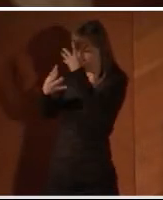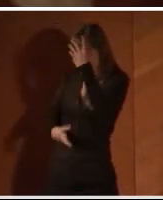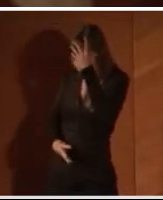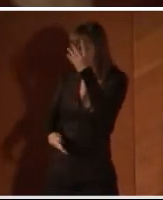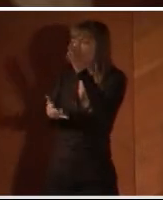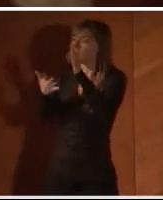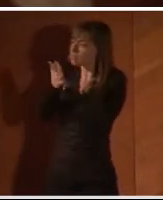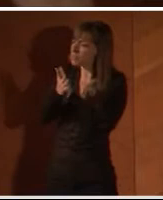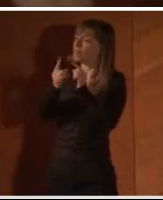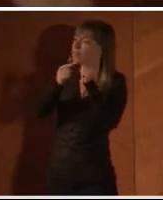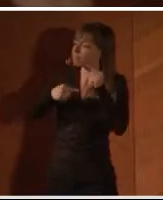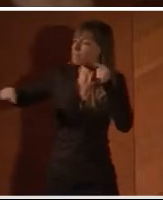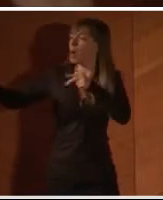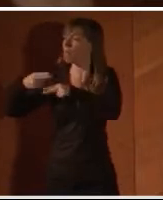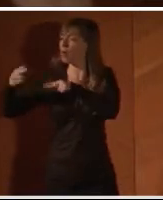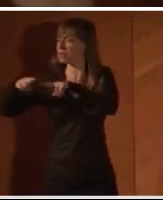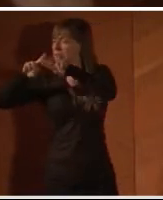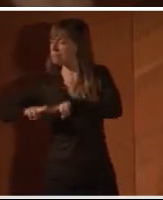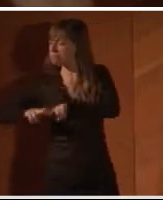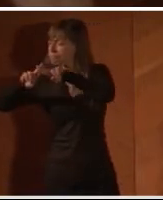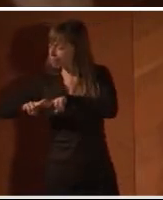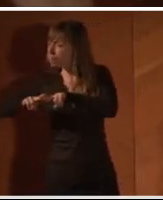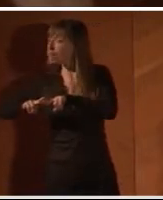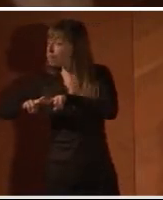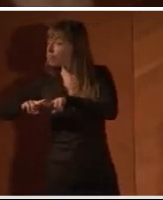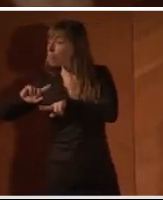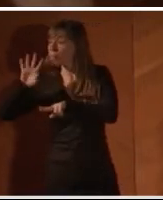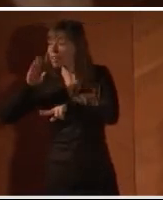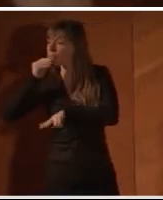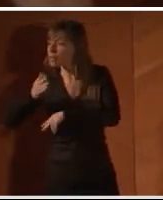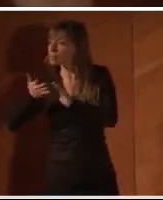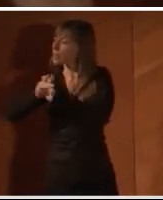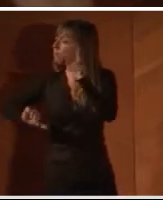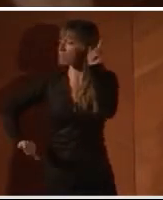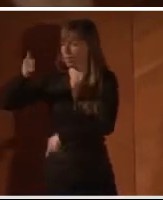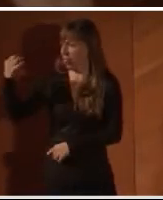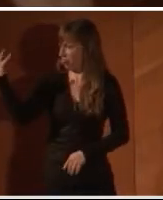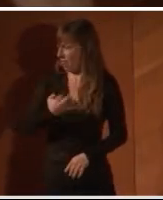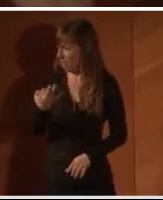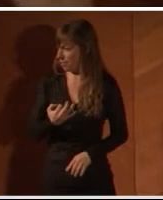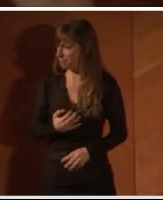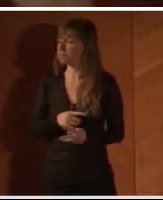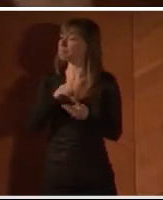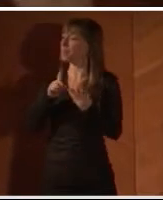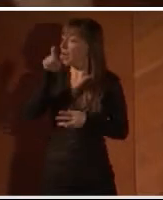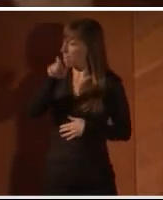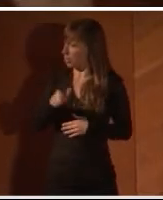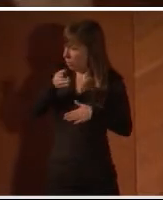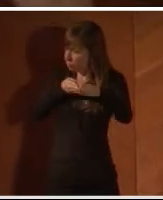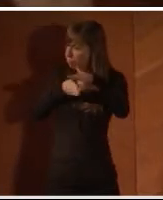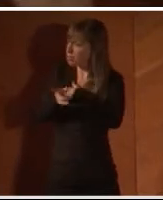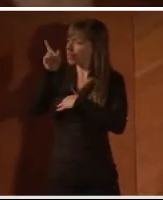tiene que comprometer a ejecutar esa propuesta ciudadana. También van a poder redactar, junto a